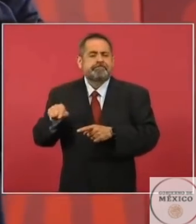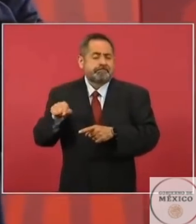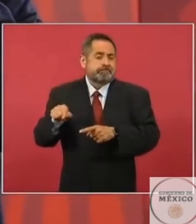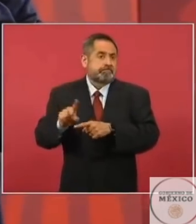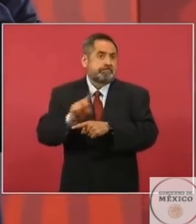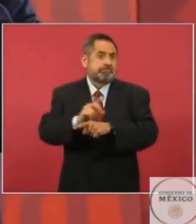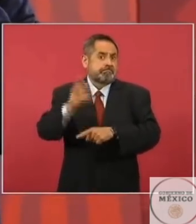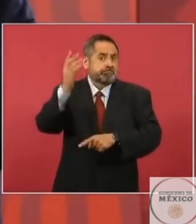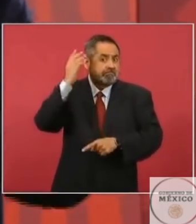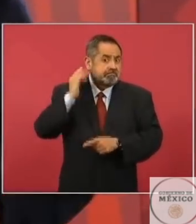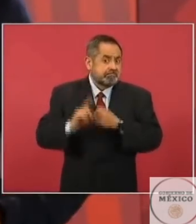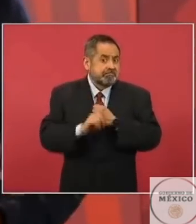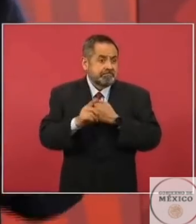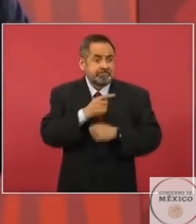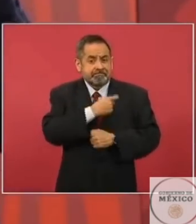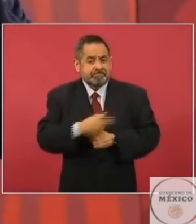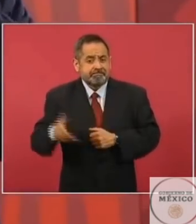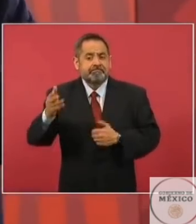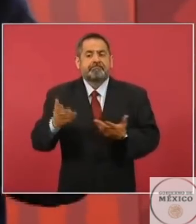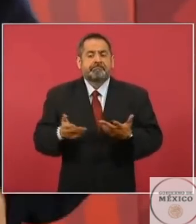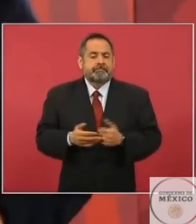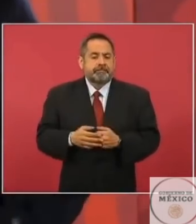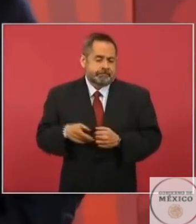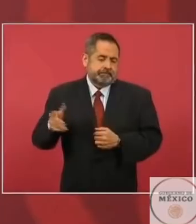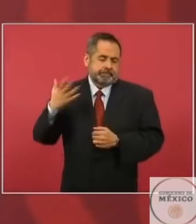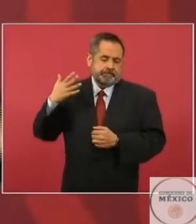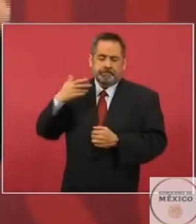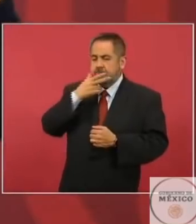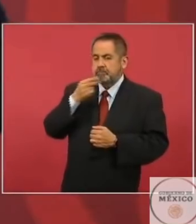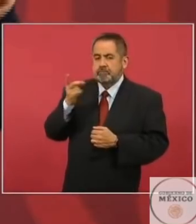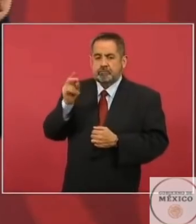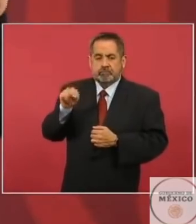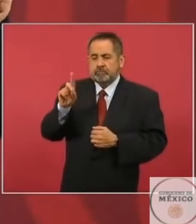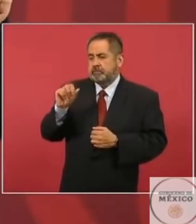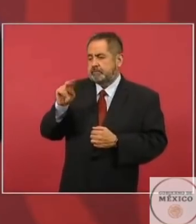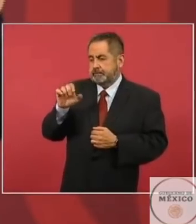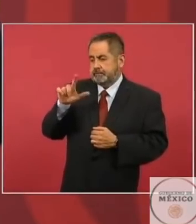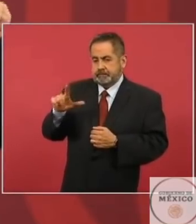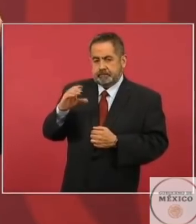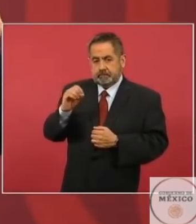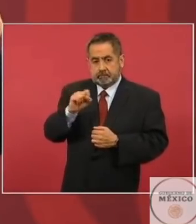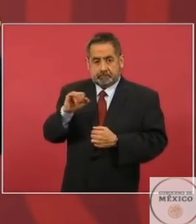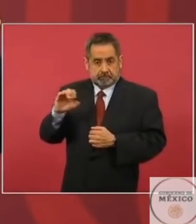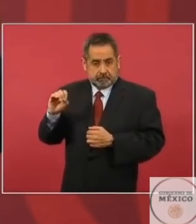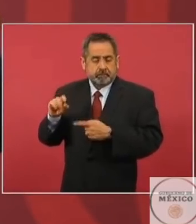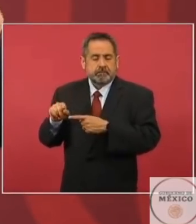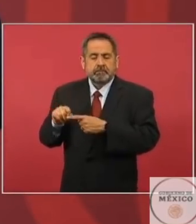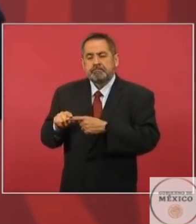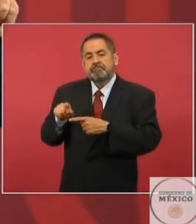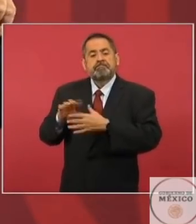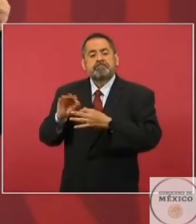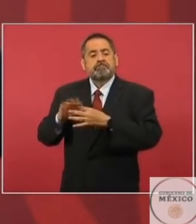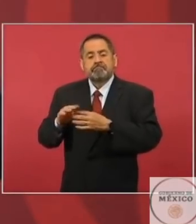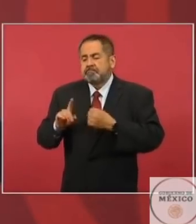y lo más importante, comparte el video para que el pueblo de México sepa lo que está haciendo el presidente López Obrador, que